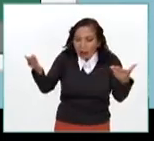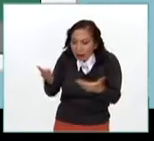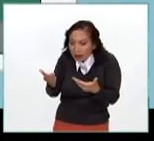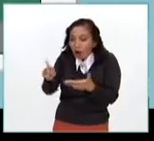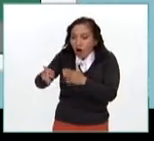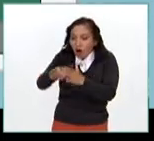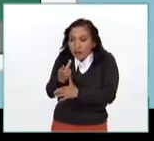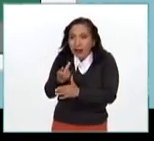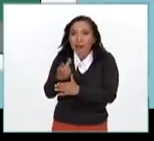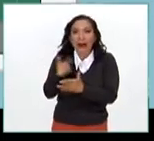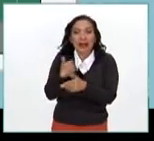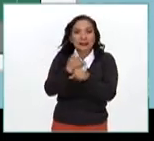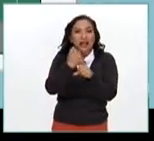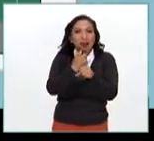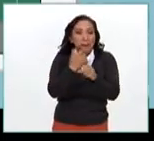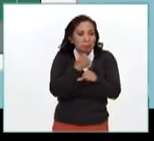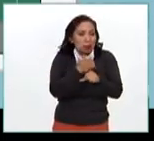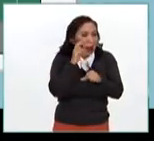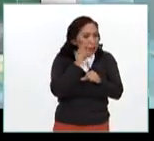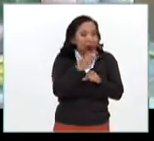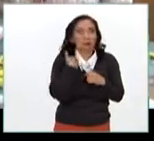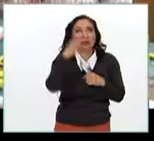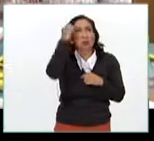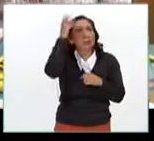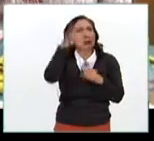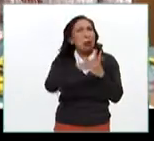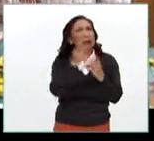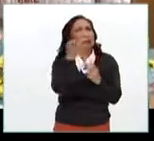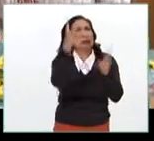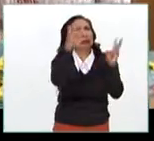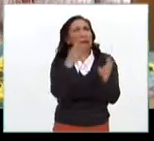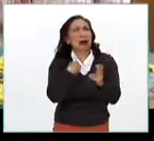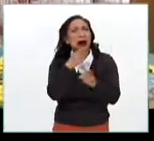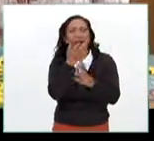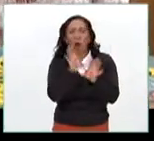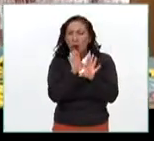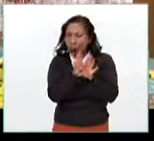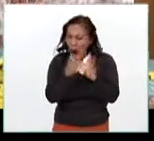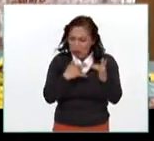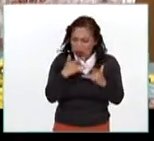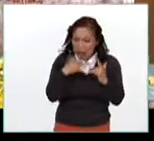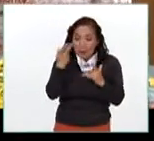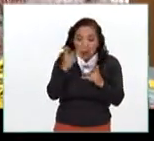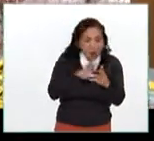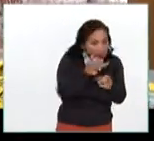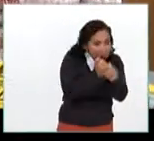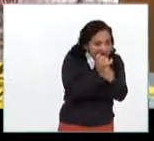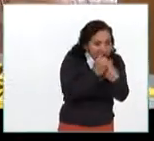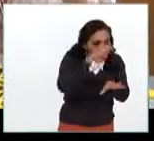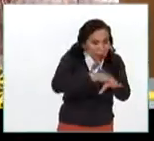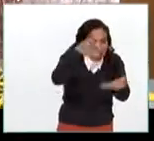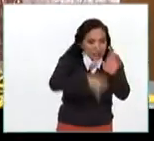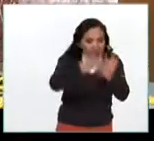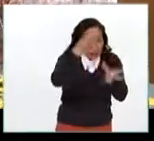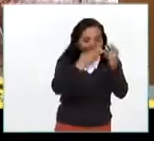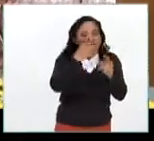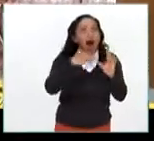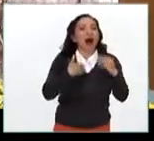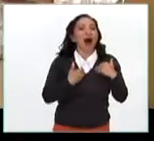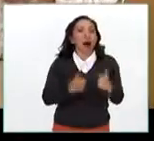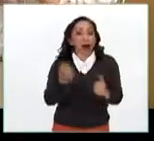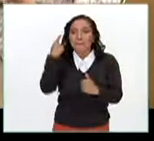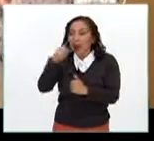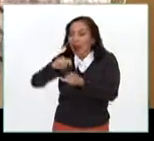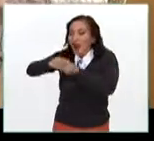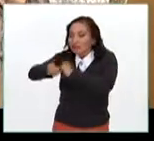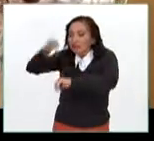que regresar a sexto de primaria porque ya no te acuerdas de nada, de cómo era eso. Sí. Entonces, o esta historia de Pakal,